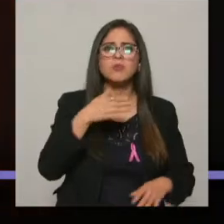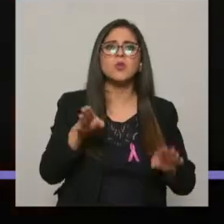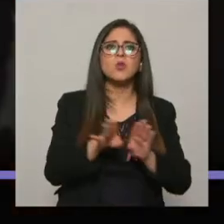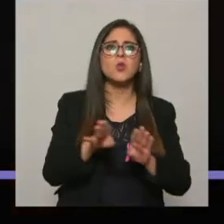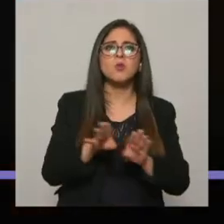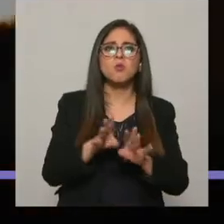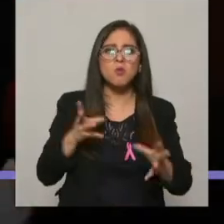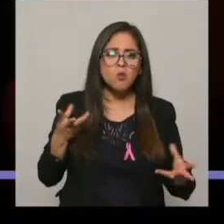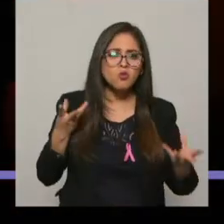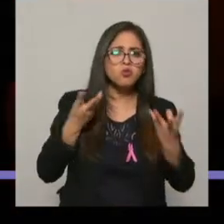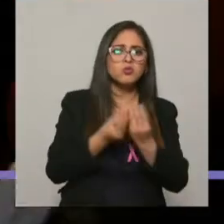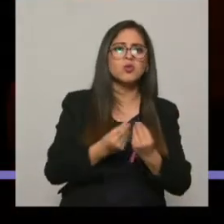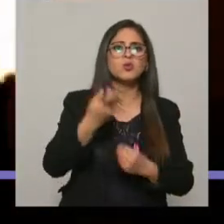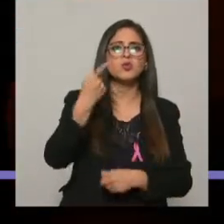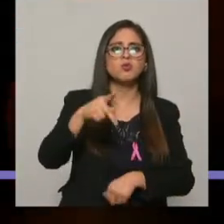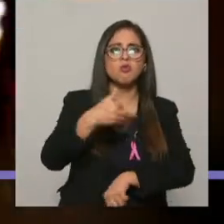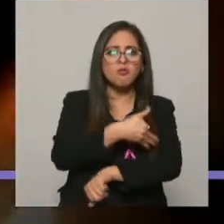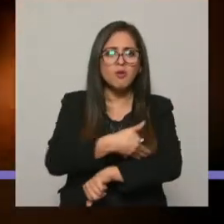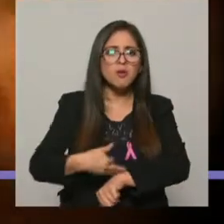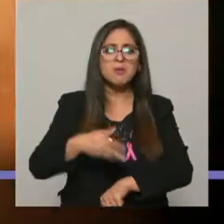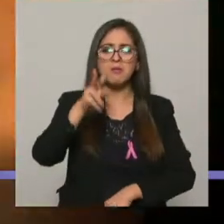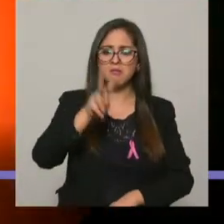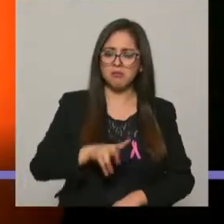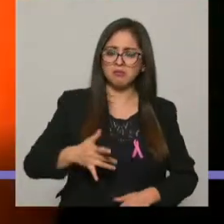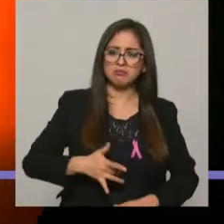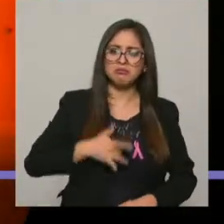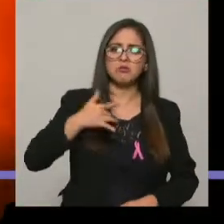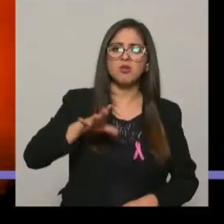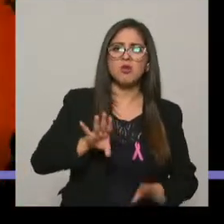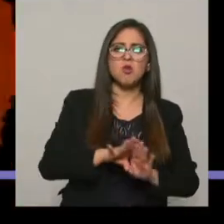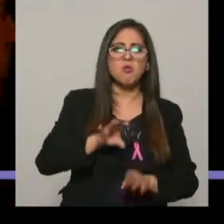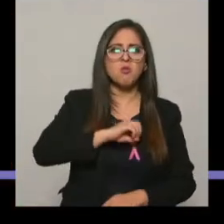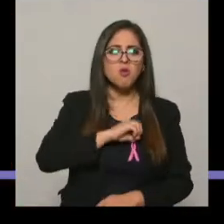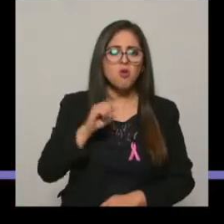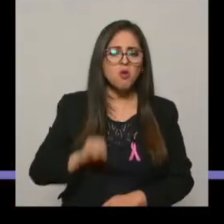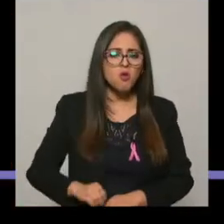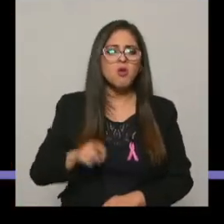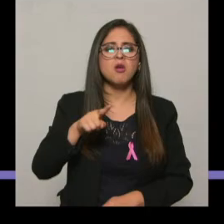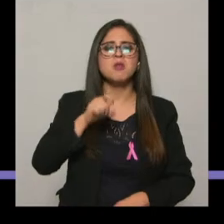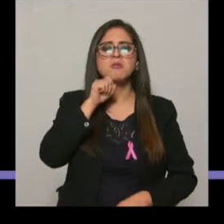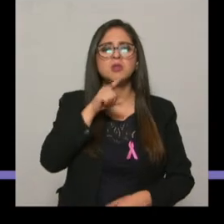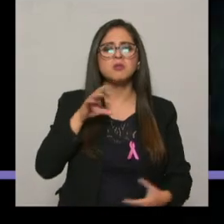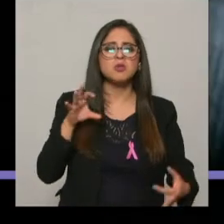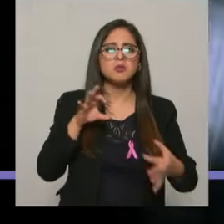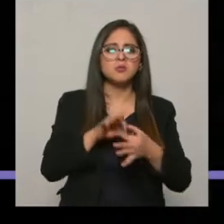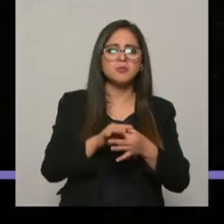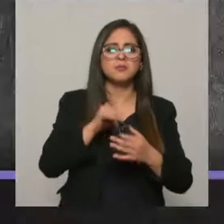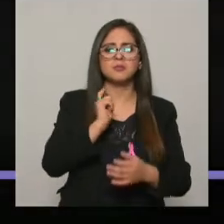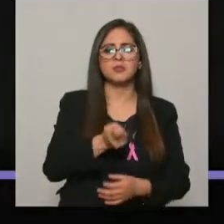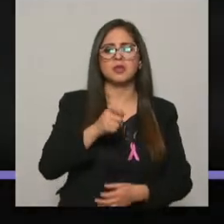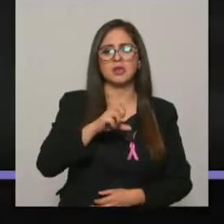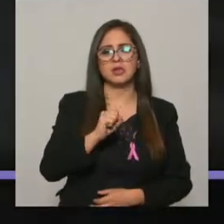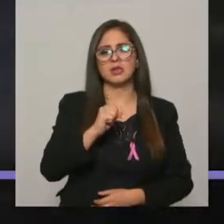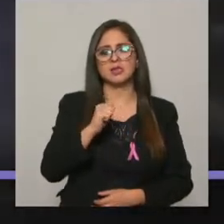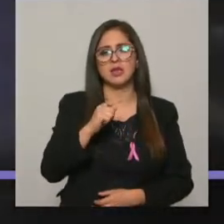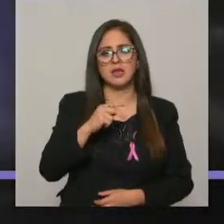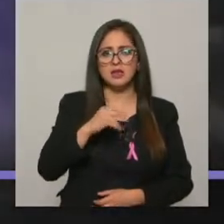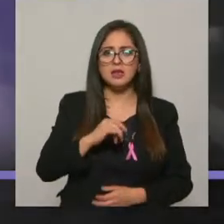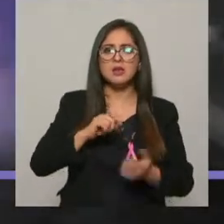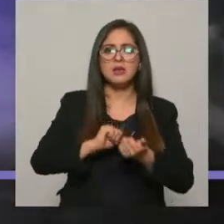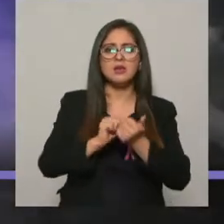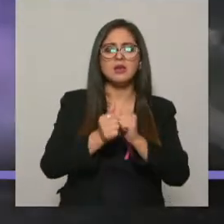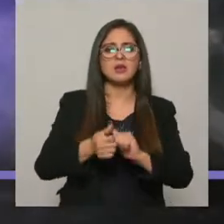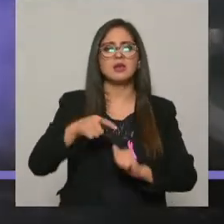estar juntos, sus familias se odian y para hablar de esto también Istani Nava junto conmigo y con